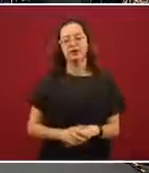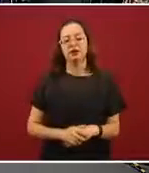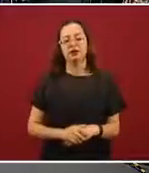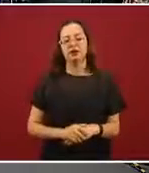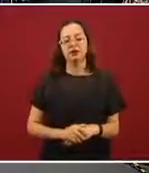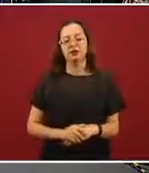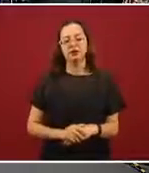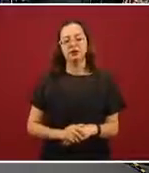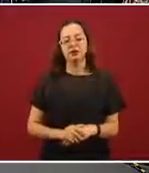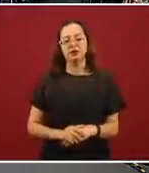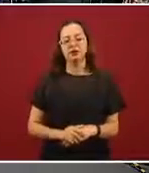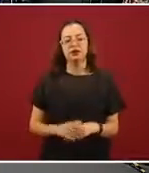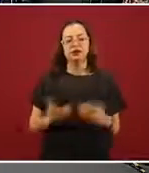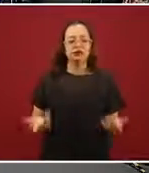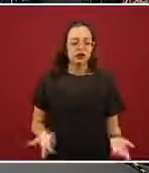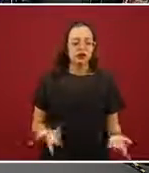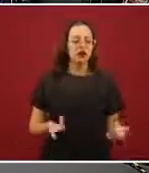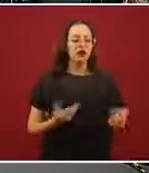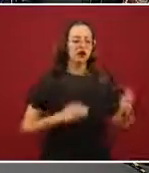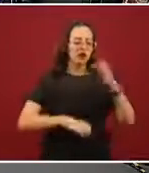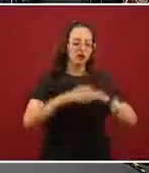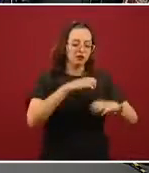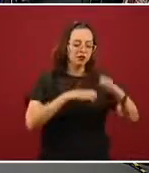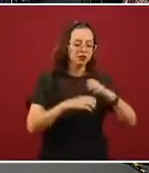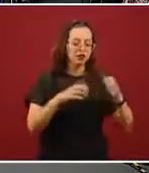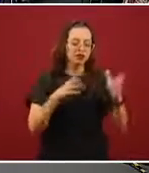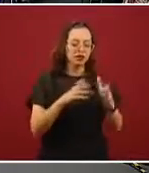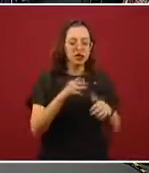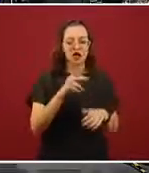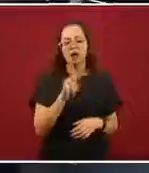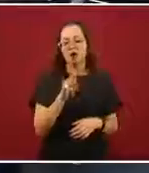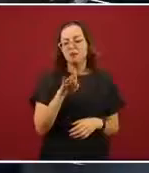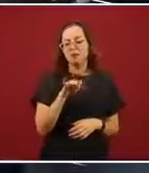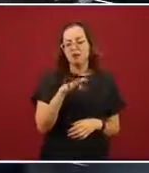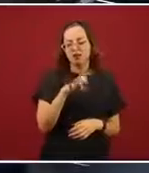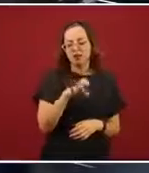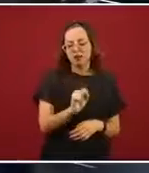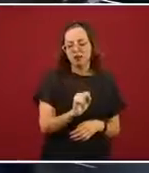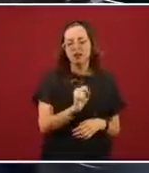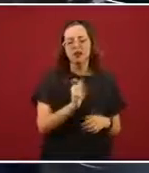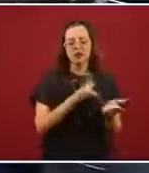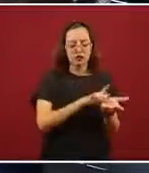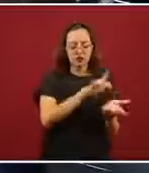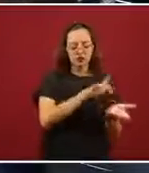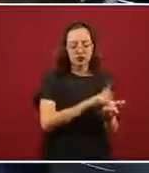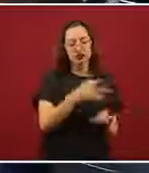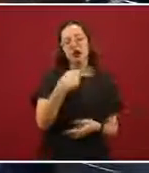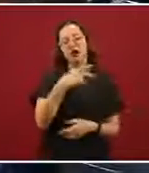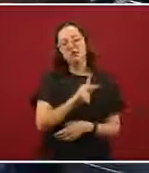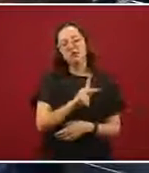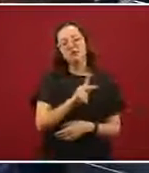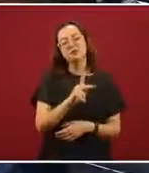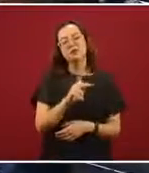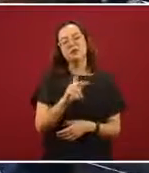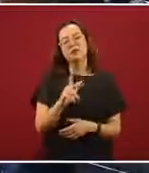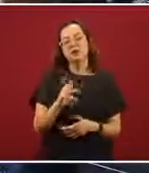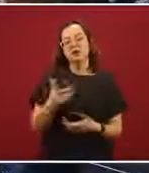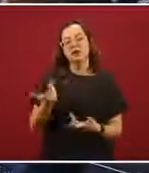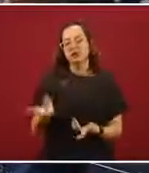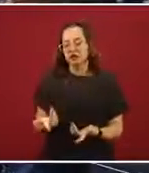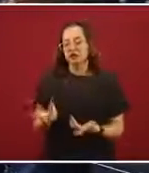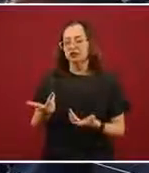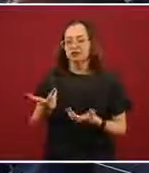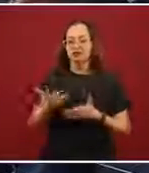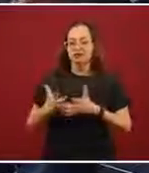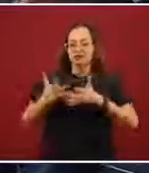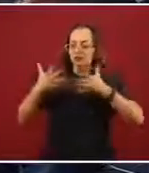Además de estos apoyos a las micro y pequeñas empresas, si su gobierno tiene un plan en materia económica para la economía formal, la